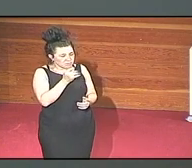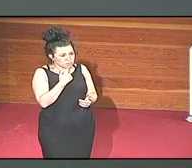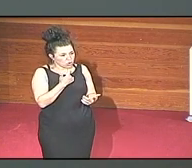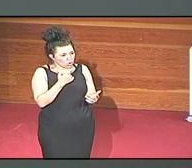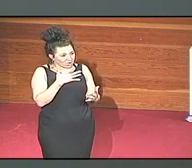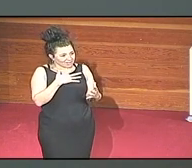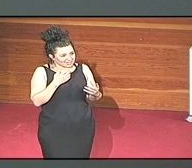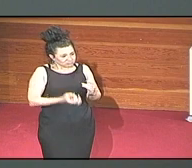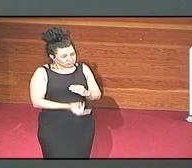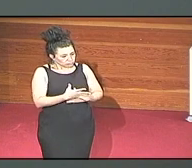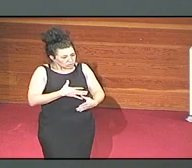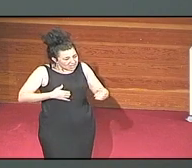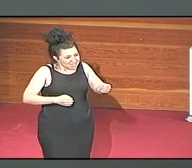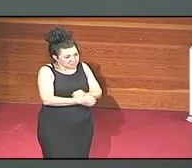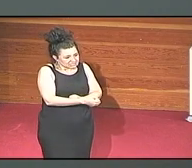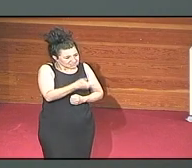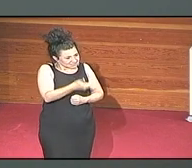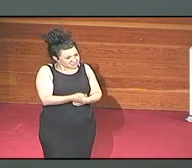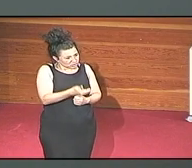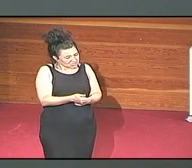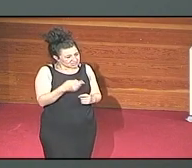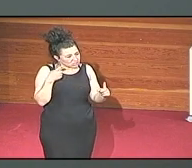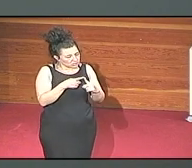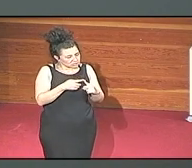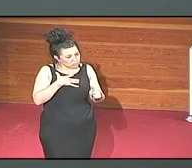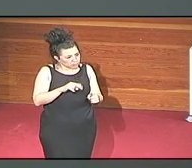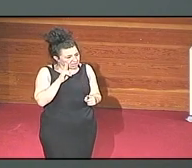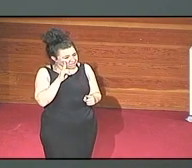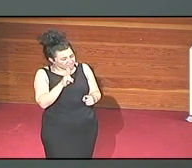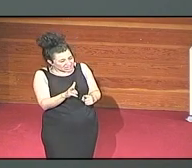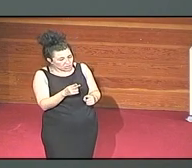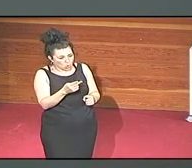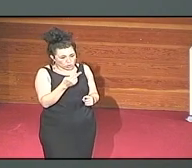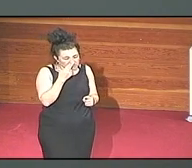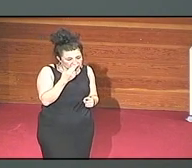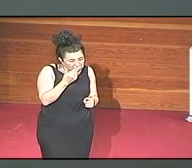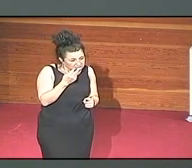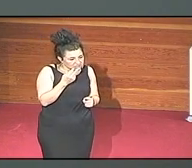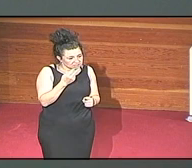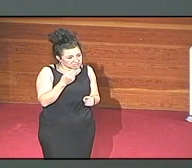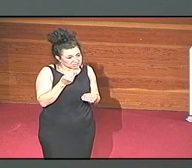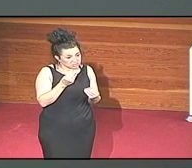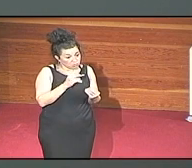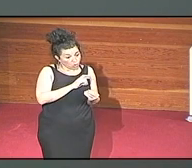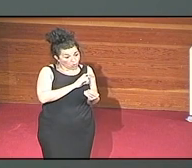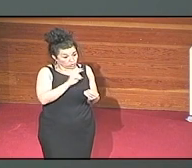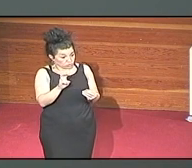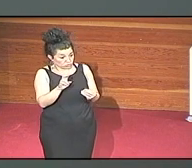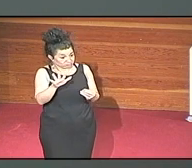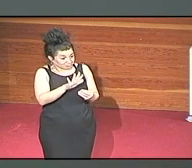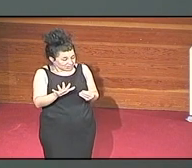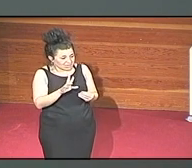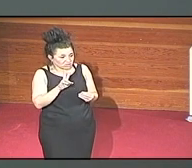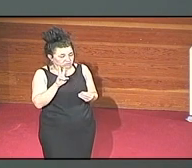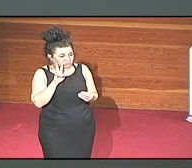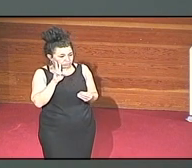es importante para que la gente se pueda reflejar pueda tener interés en lo que está ocurriendo al otro lado hablar de personas como